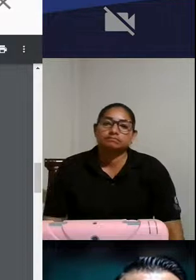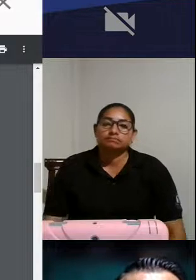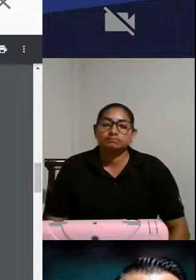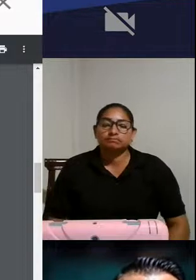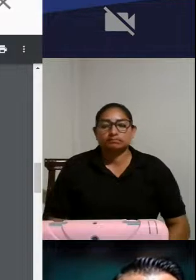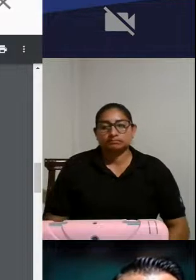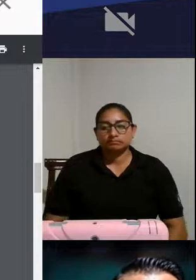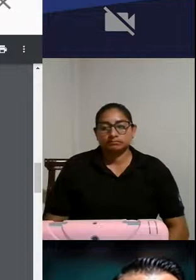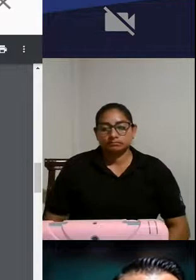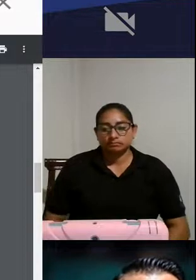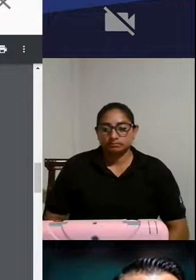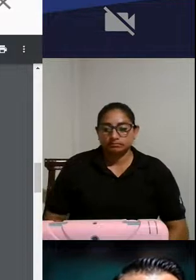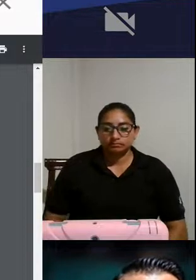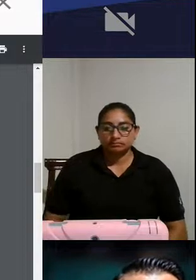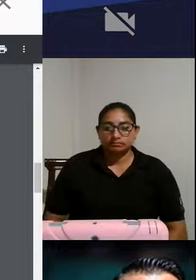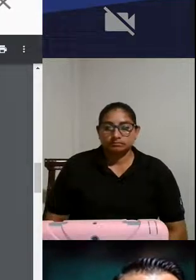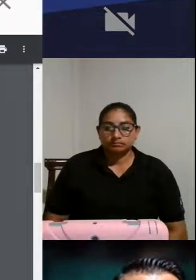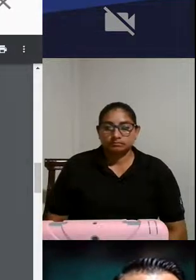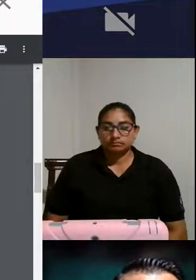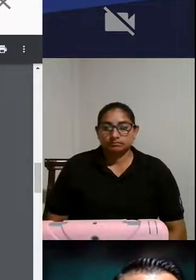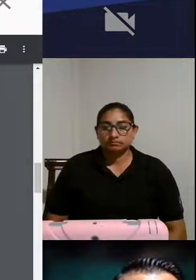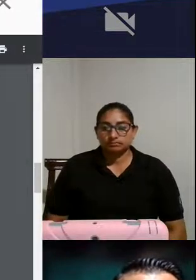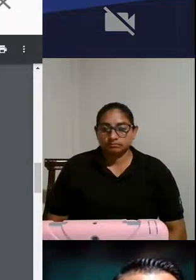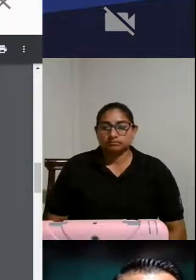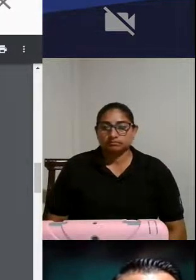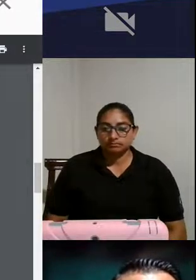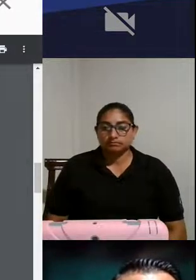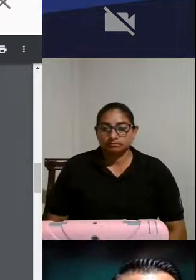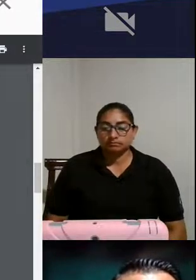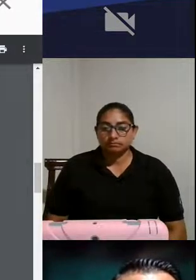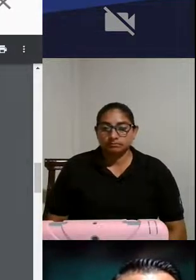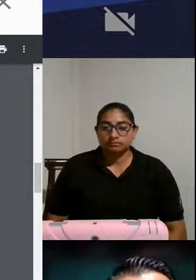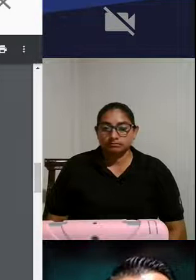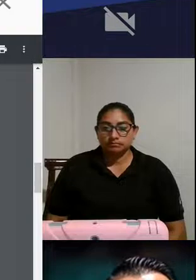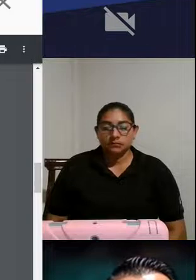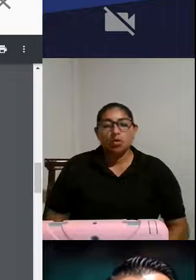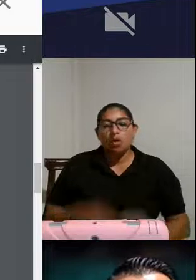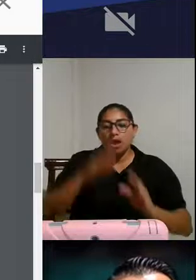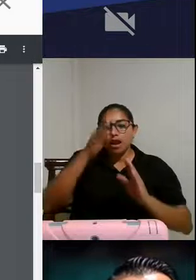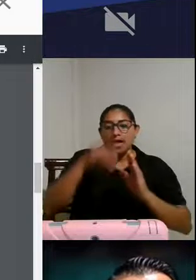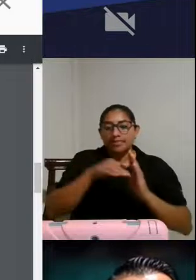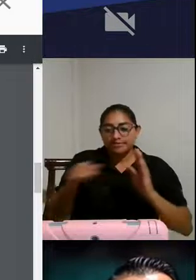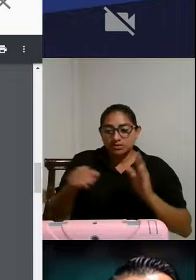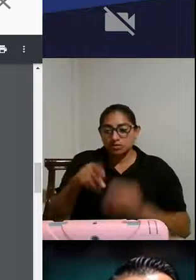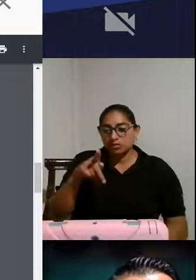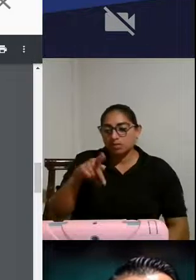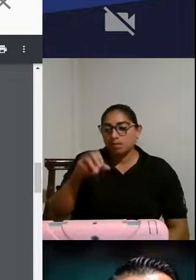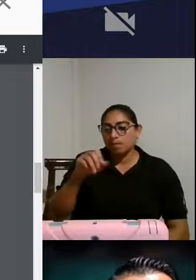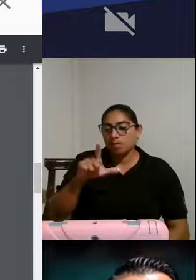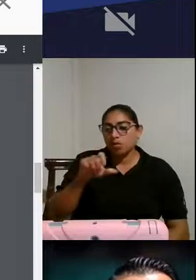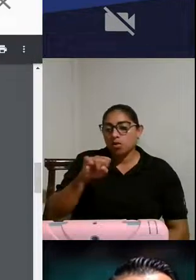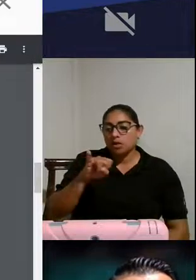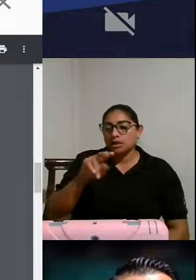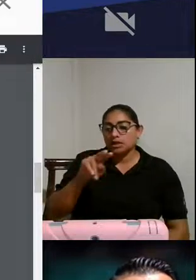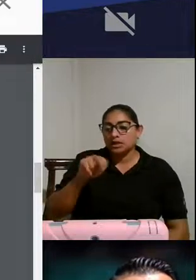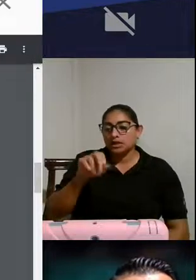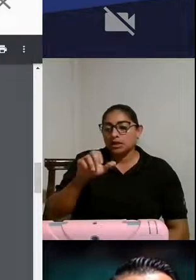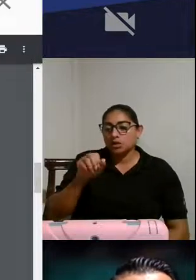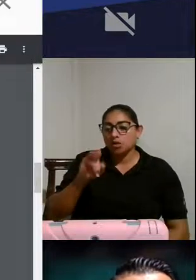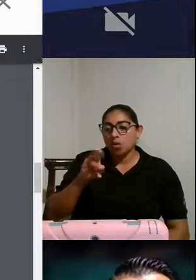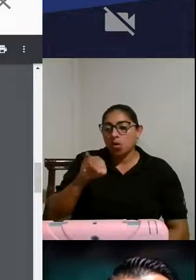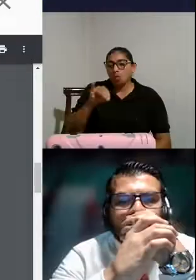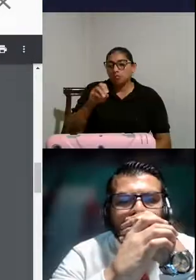incluso se puede hacer la división de polinomios, ¿ok? Porque no es el objetivo como tal de este ejercicio, sino que ustedes lo pueden